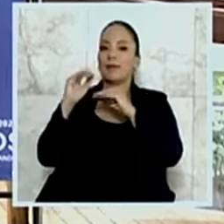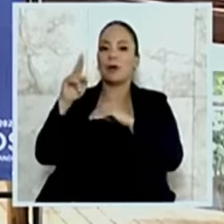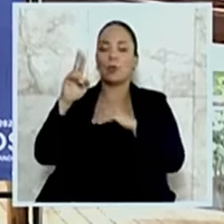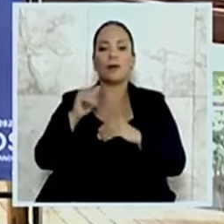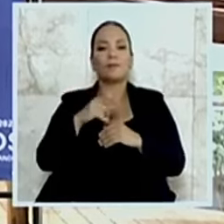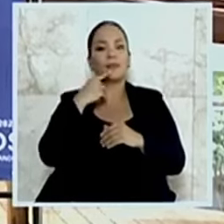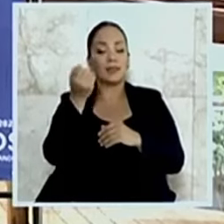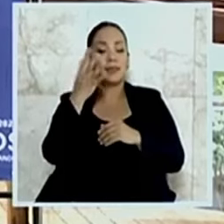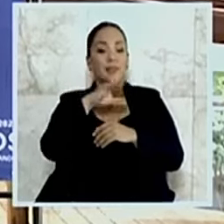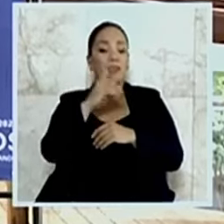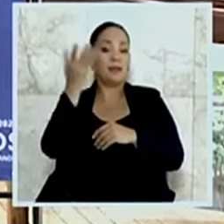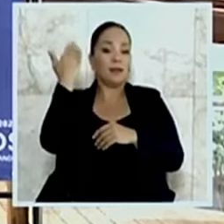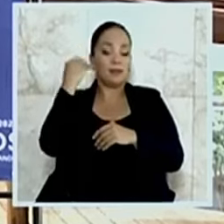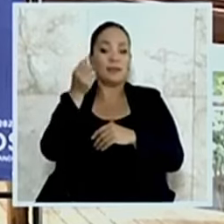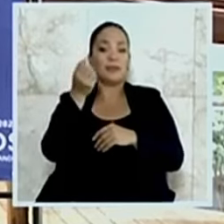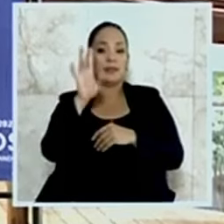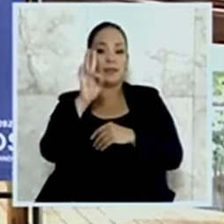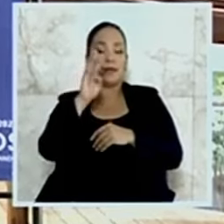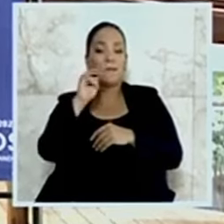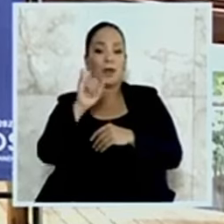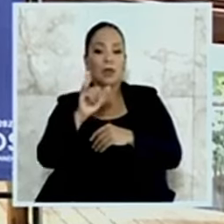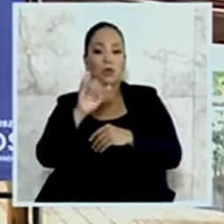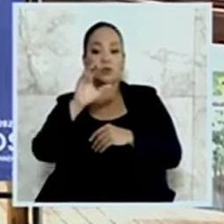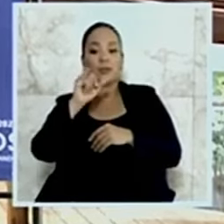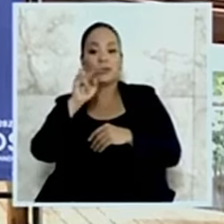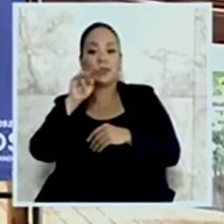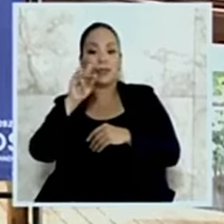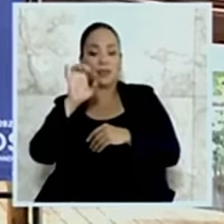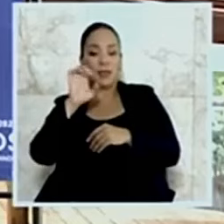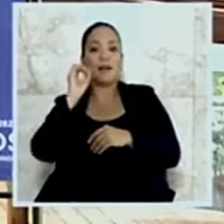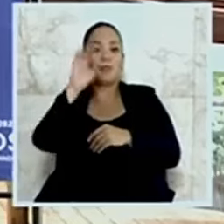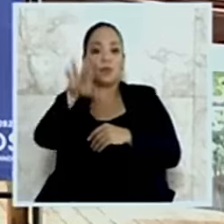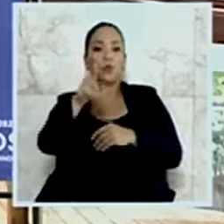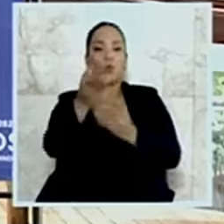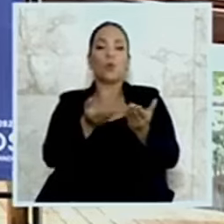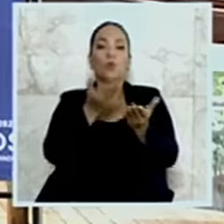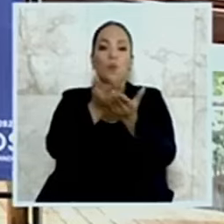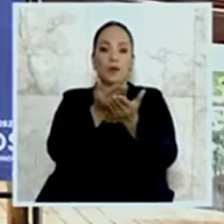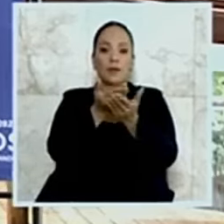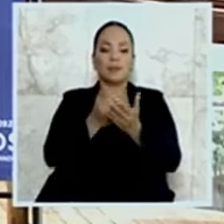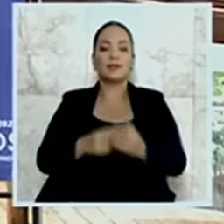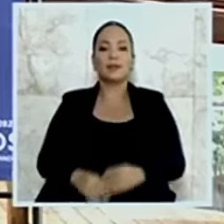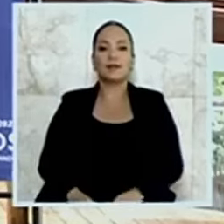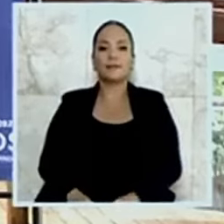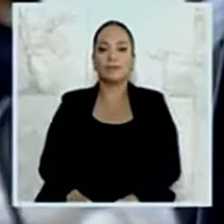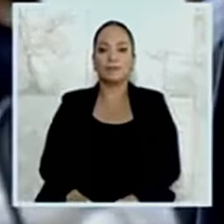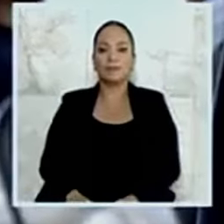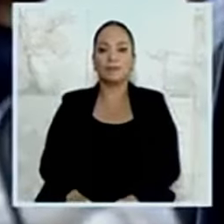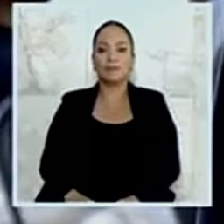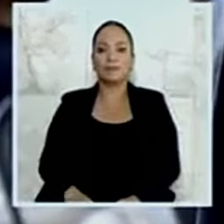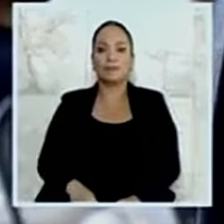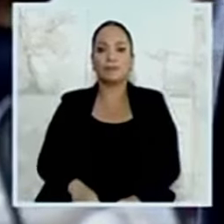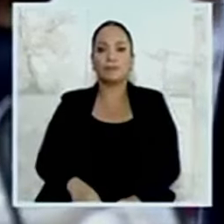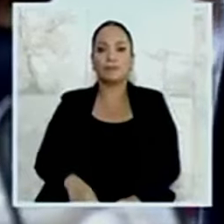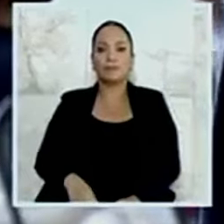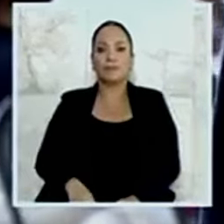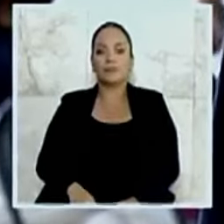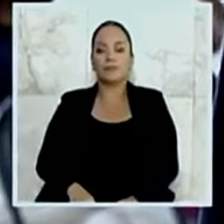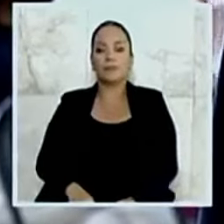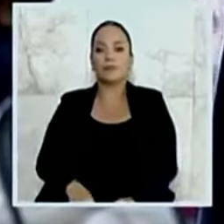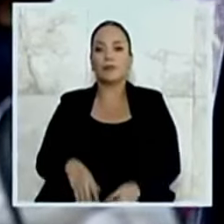nacionales, para ello con Paula Ruiz del Observador. Hola, buenas tardes. tardes, don Rodrigo. Buenas tardes, doña Paula. Hace 15 días,